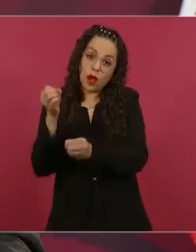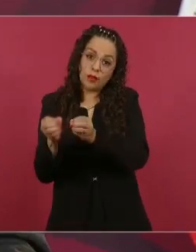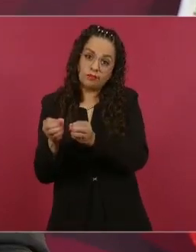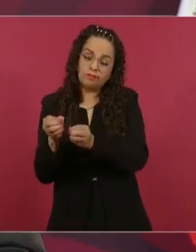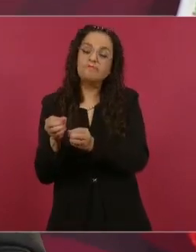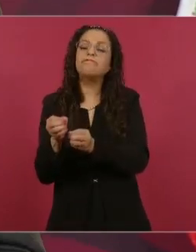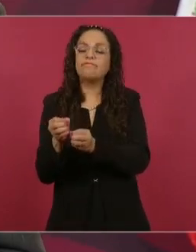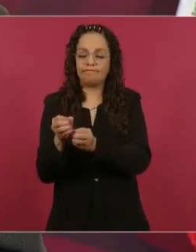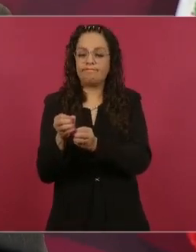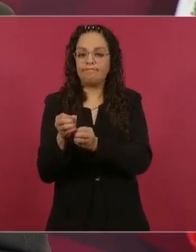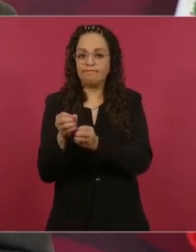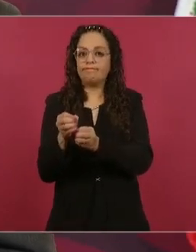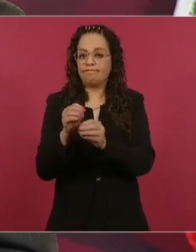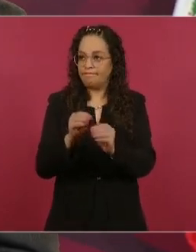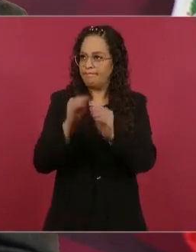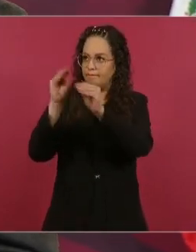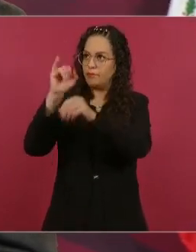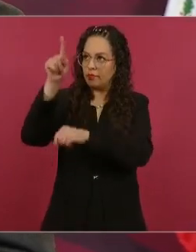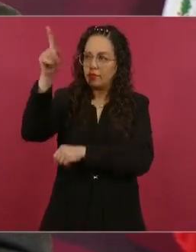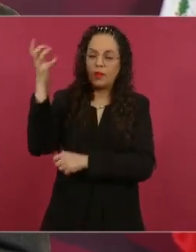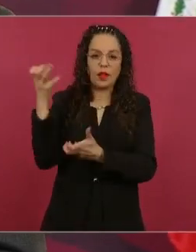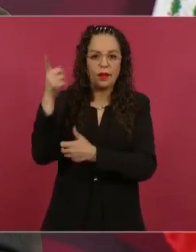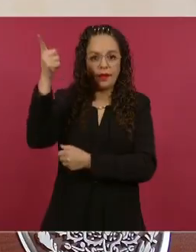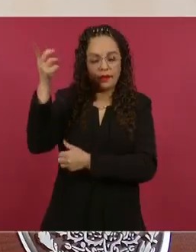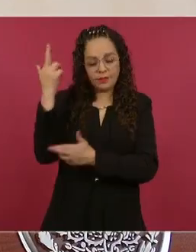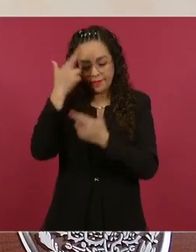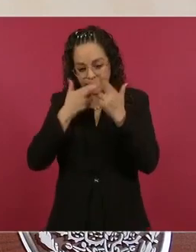y siempre se pierde,